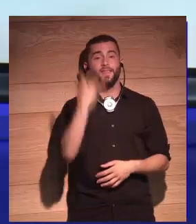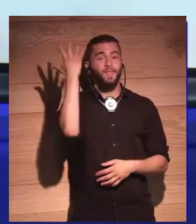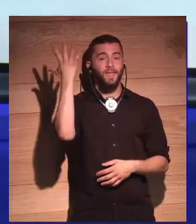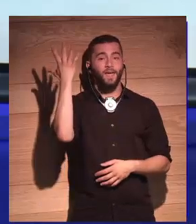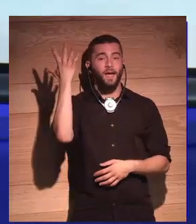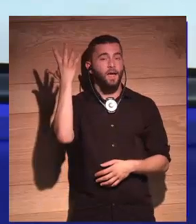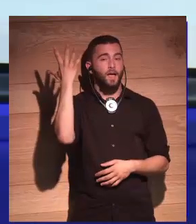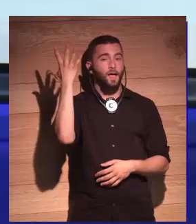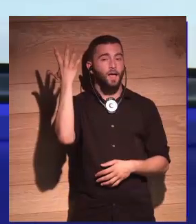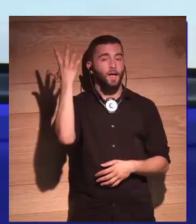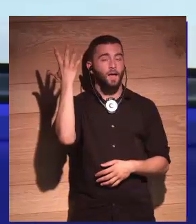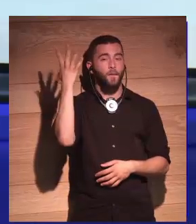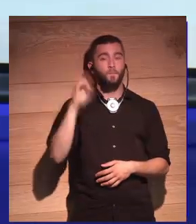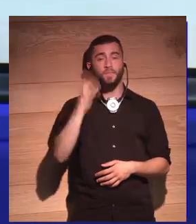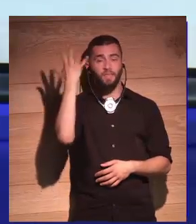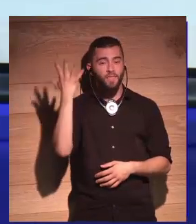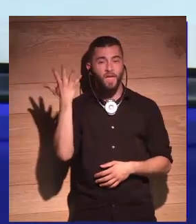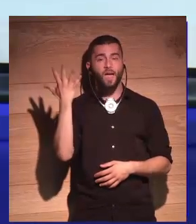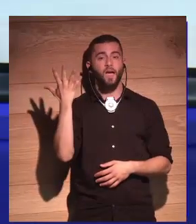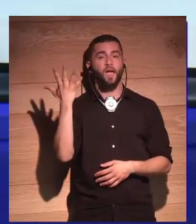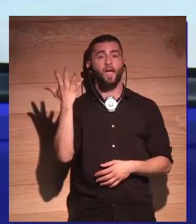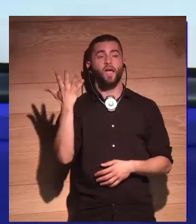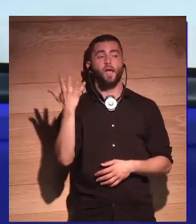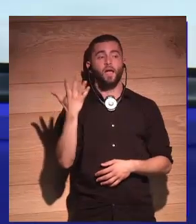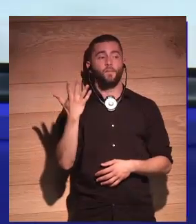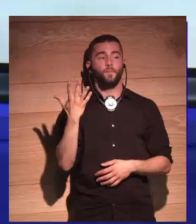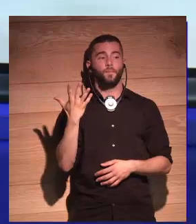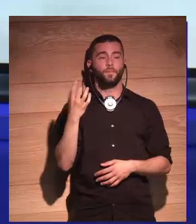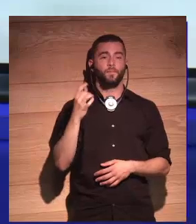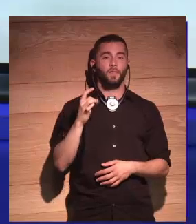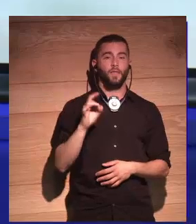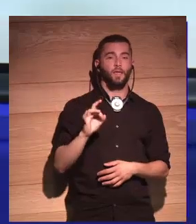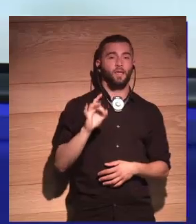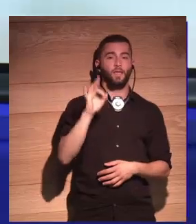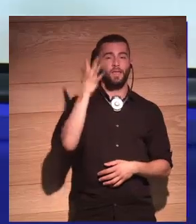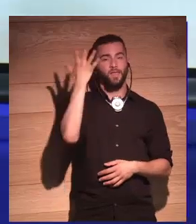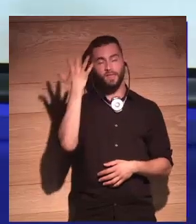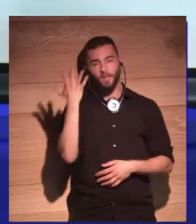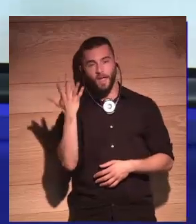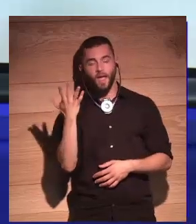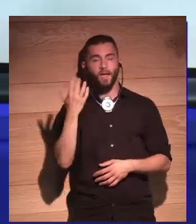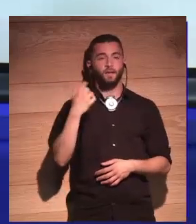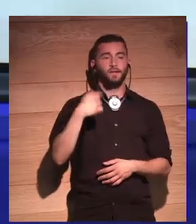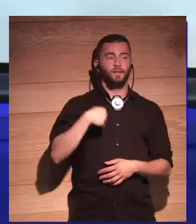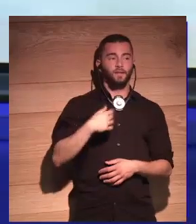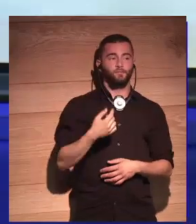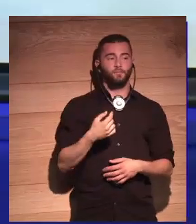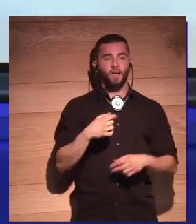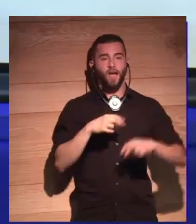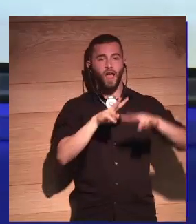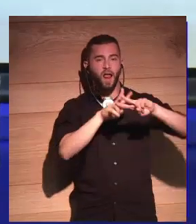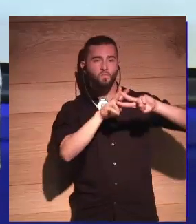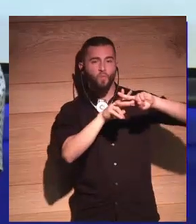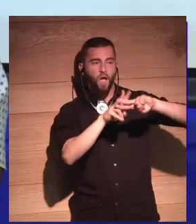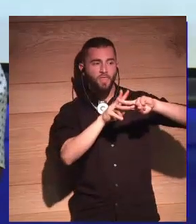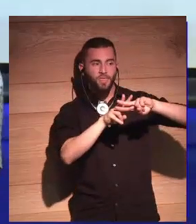que podemos tener una pequeña almohadilla que simplemente